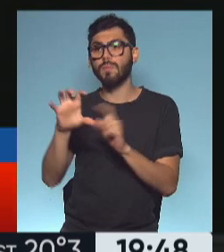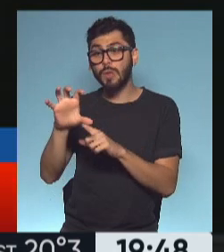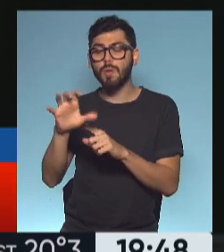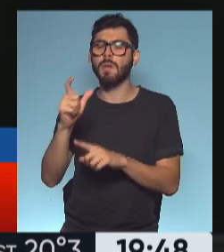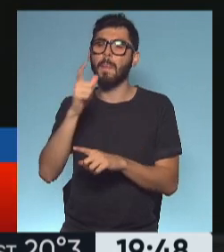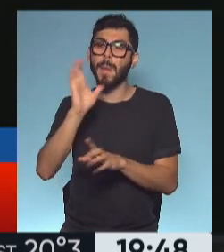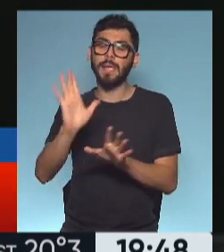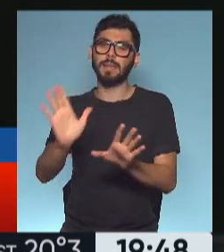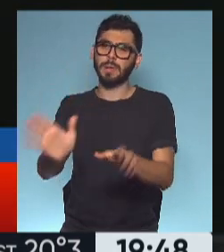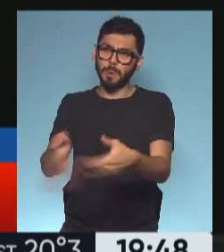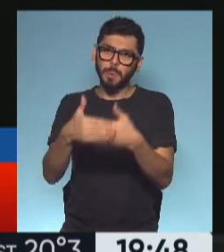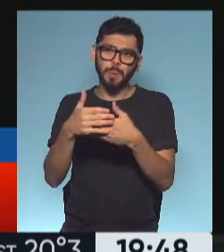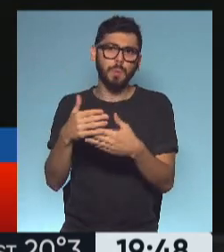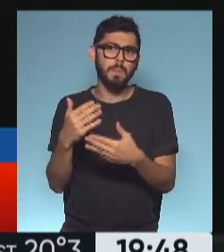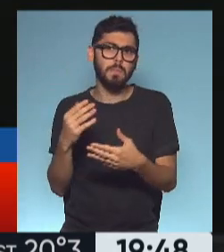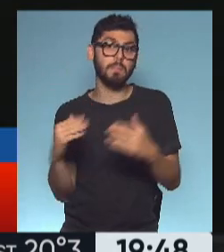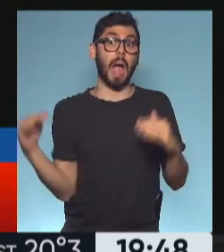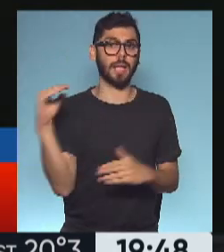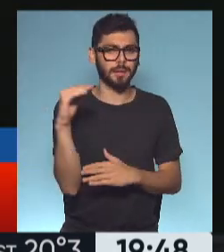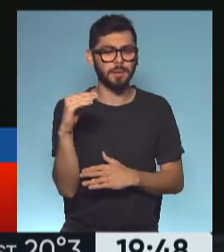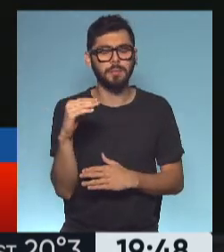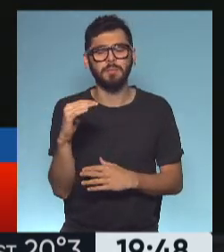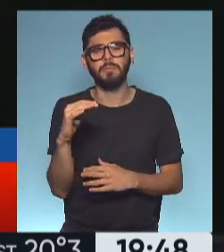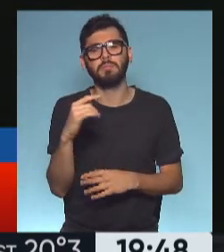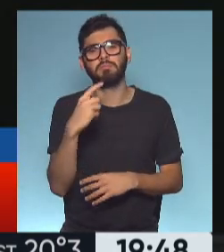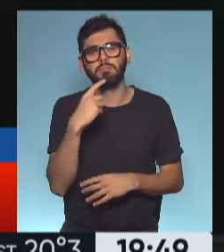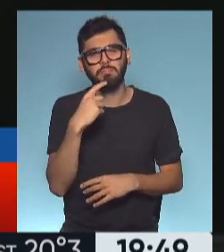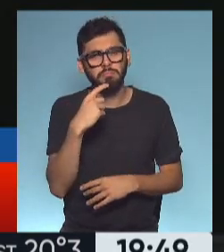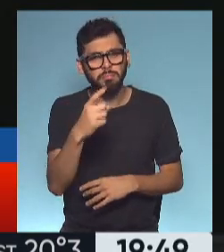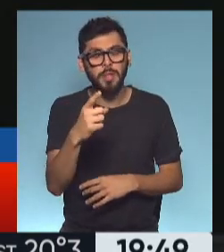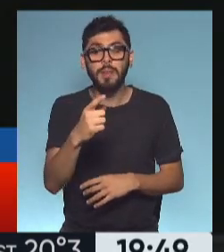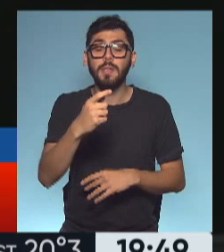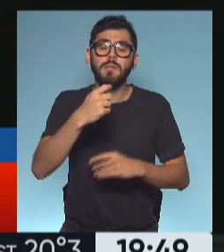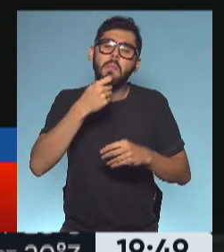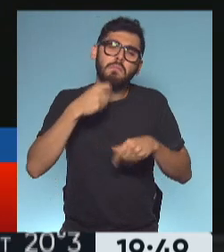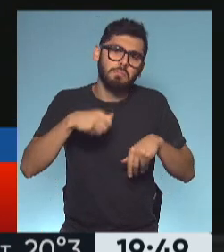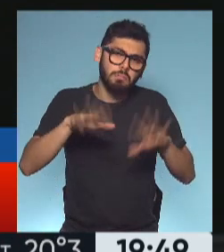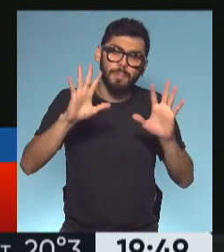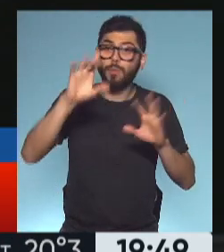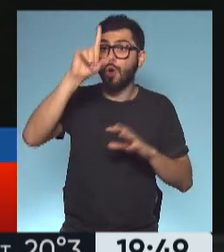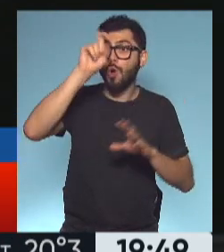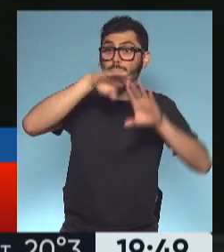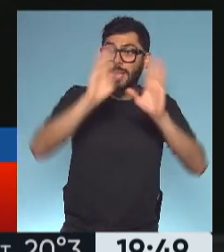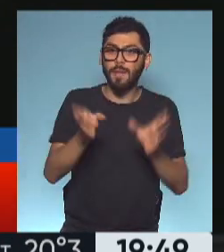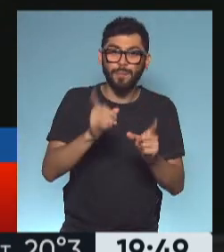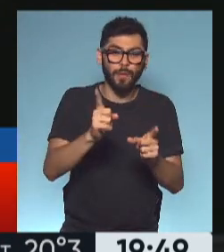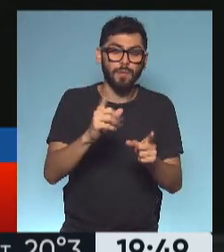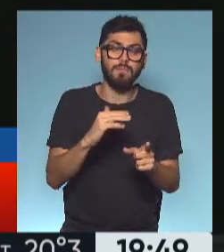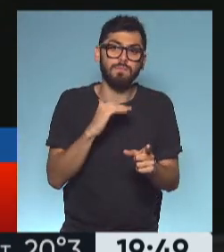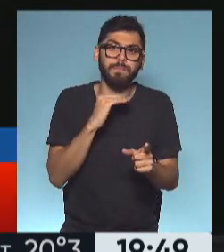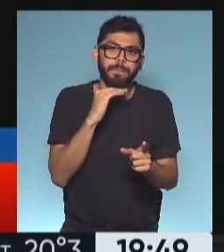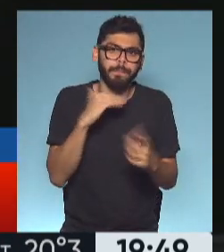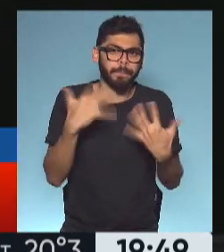cierre mayor. Si continúa esta saturación del sistema sanitario, que usted lo calificó en